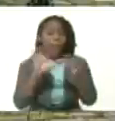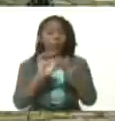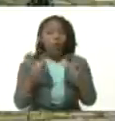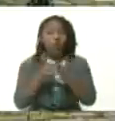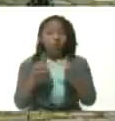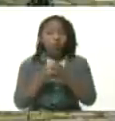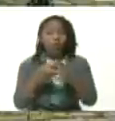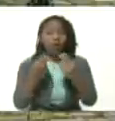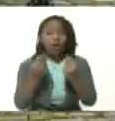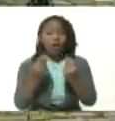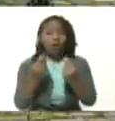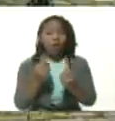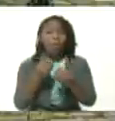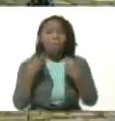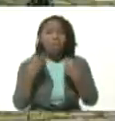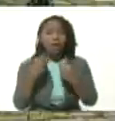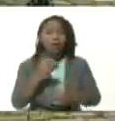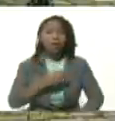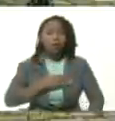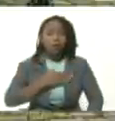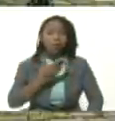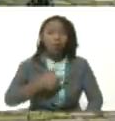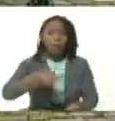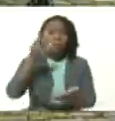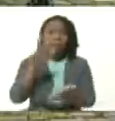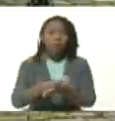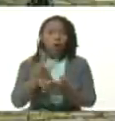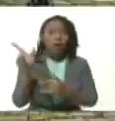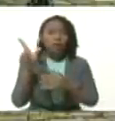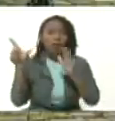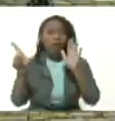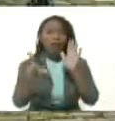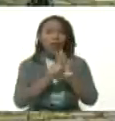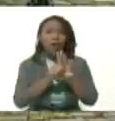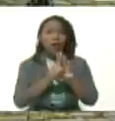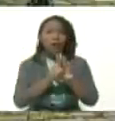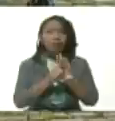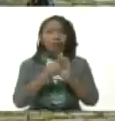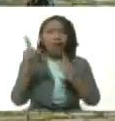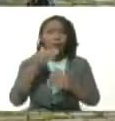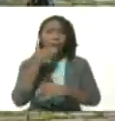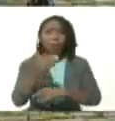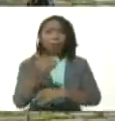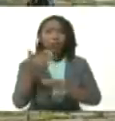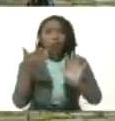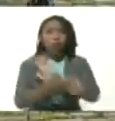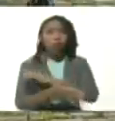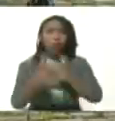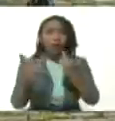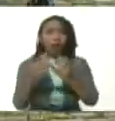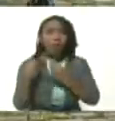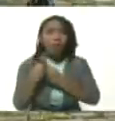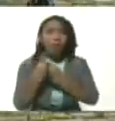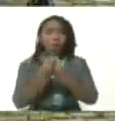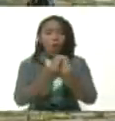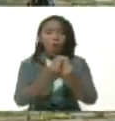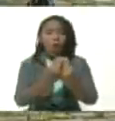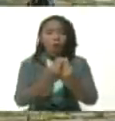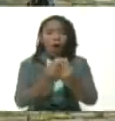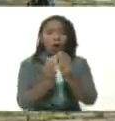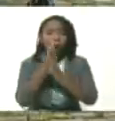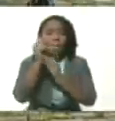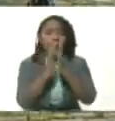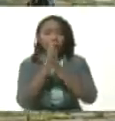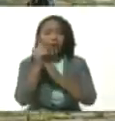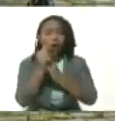de Economía para que se pudiera aprobar esta ley que va a permitir acompañar a las emprendedoras